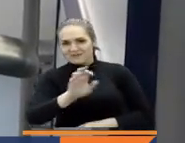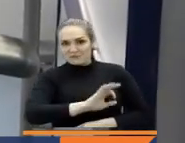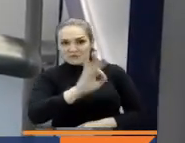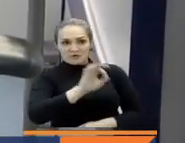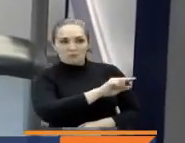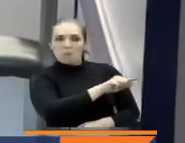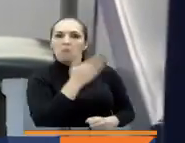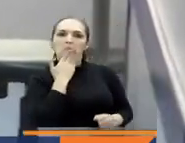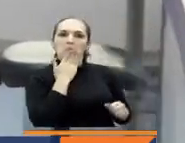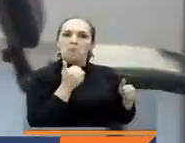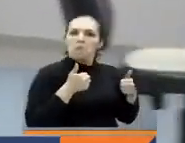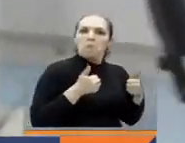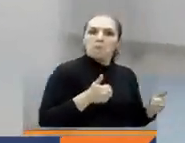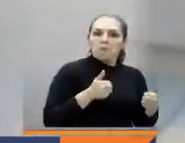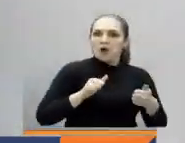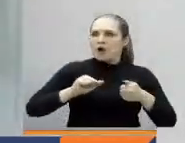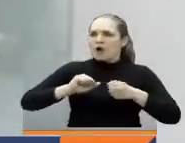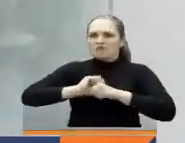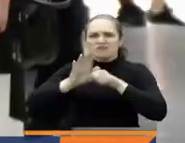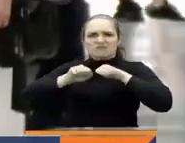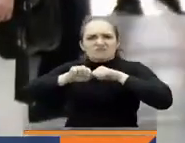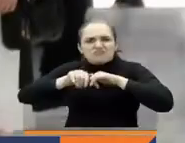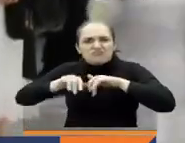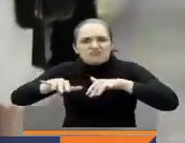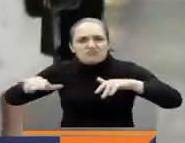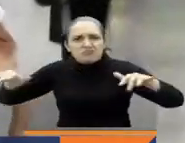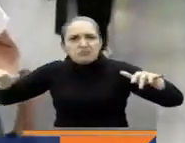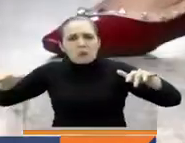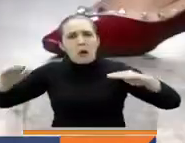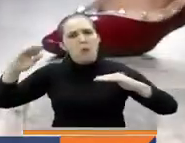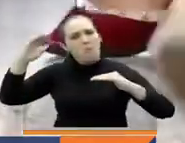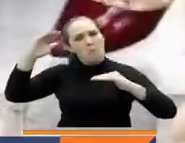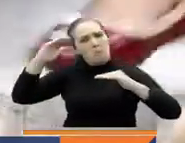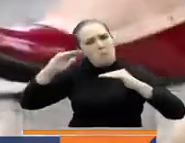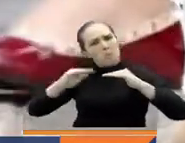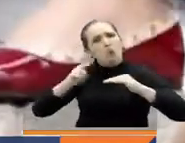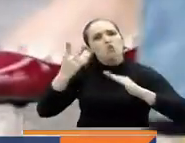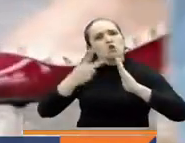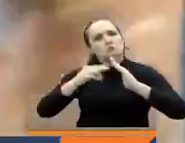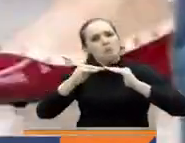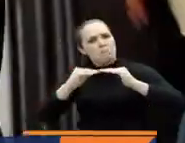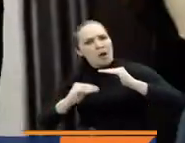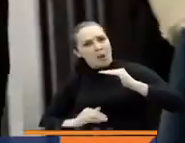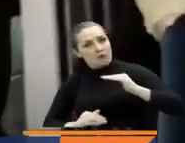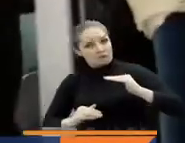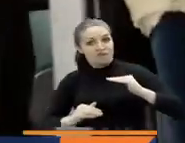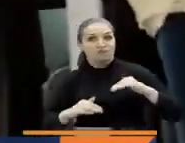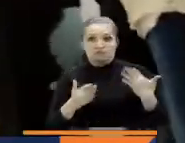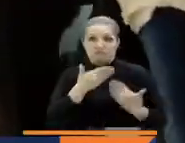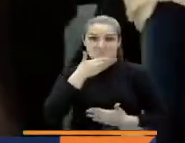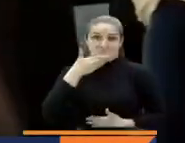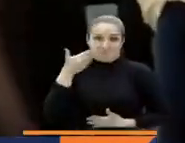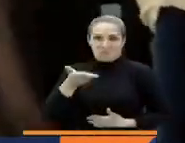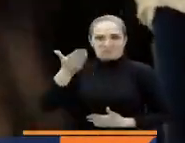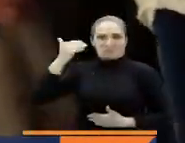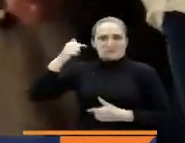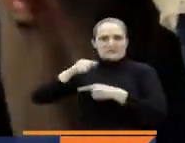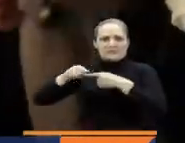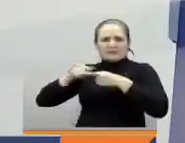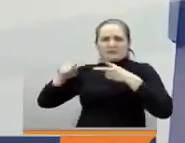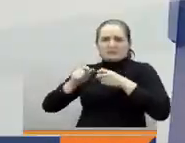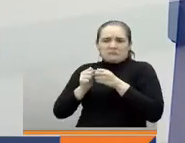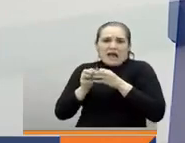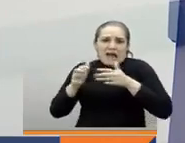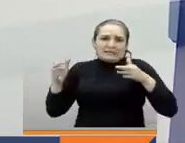91,37% y los casos de contagio diario están por debajo de los 2.000, reflejando una reducción con respecto a semanas atrás, cuando